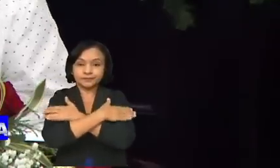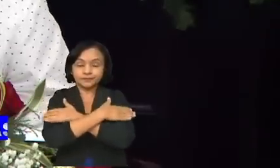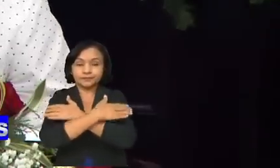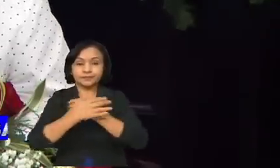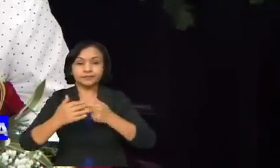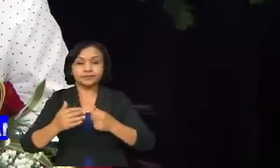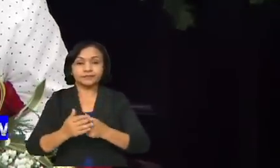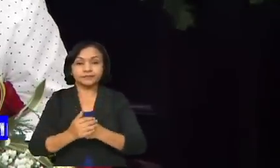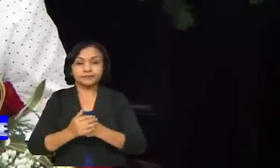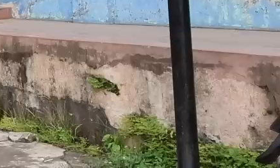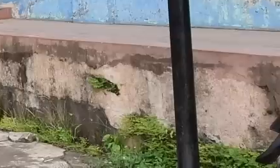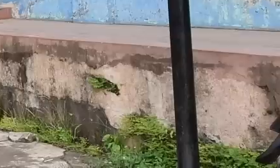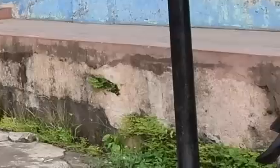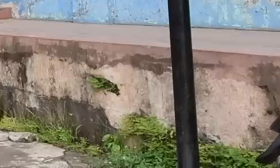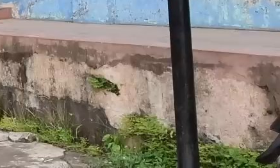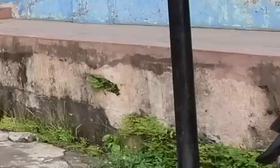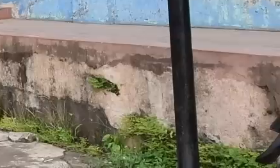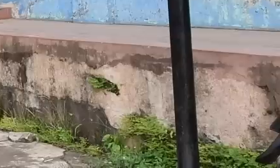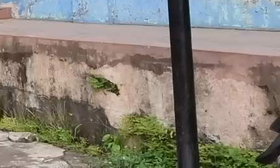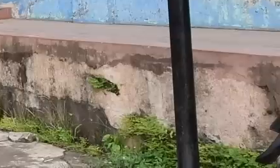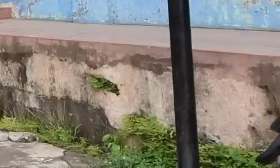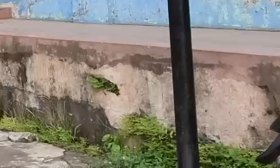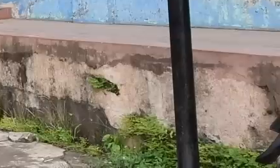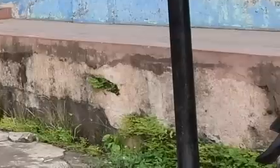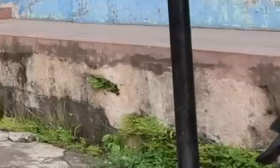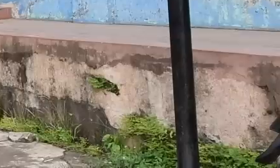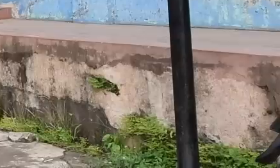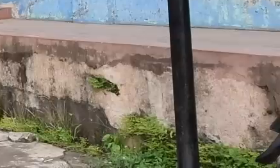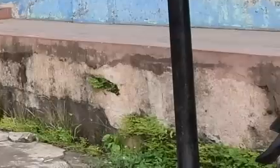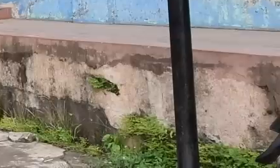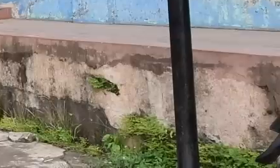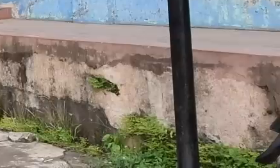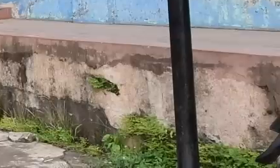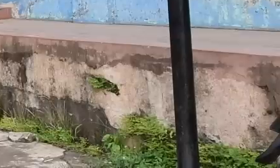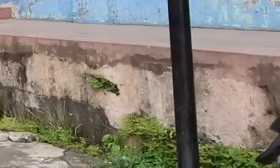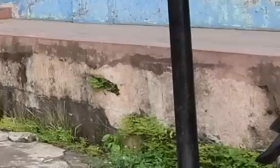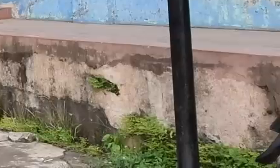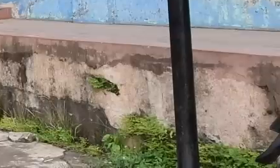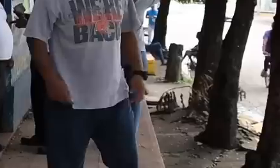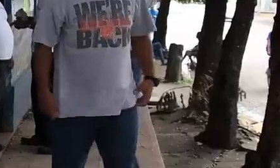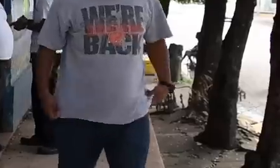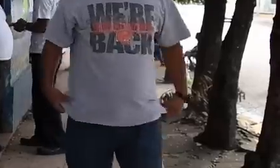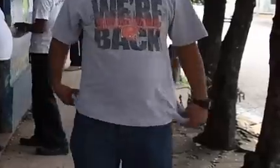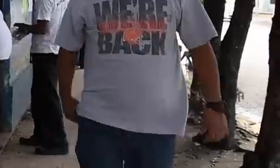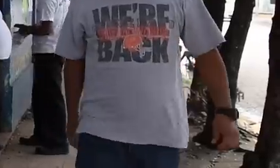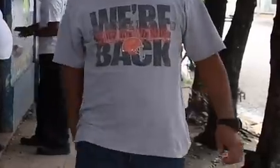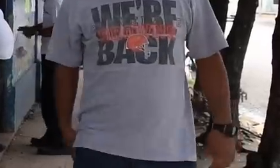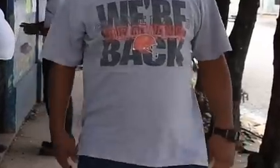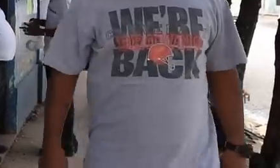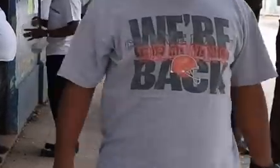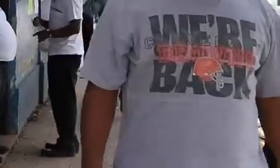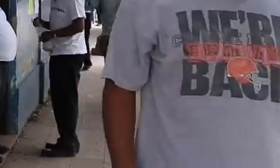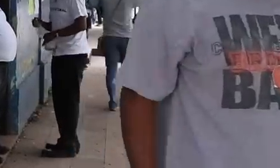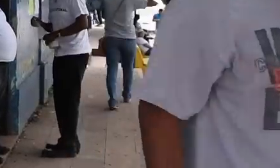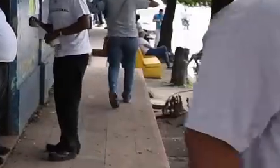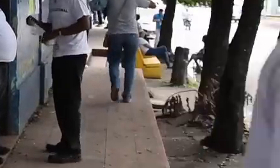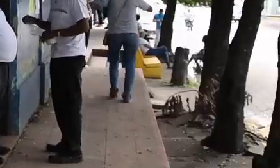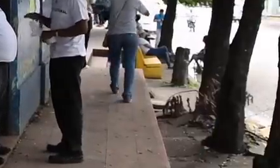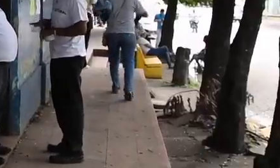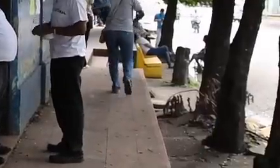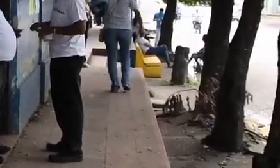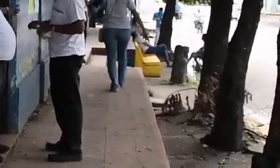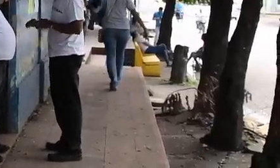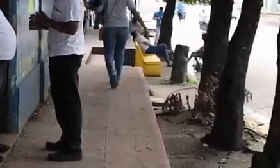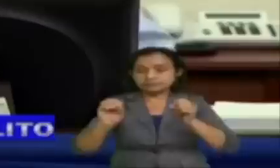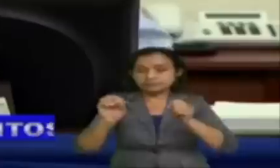que abogarían por fortalecer el voto popular, el sistema de partidos políticos, la organización electoral y el sistema